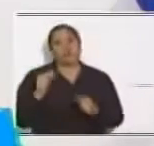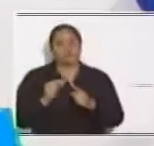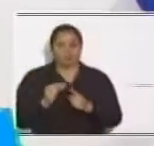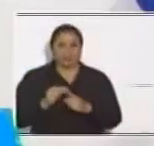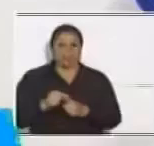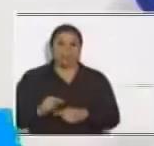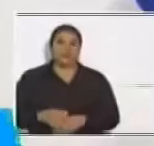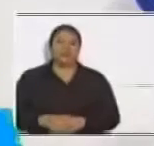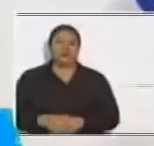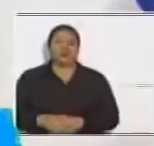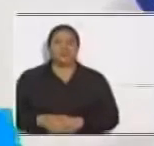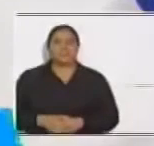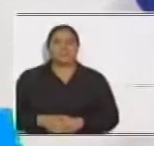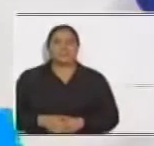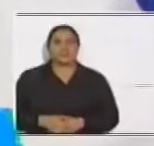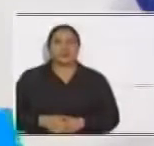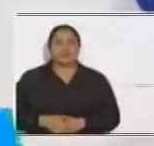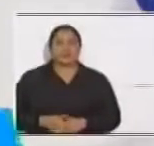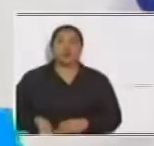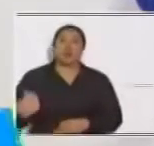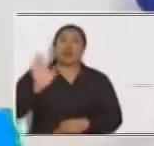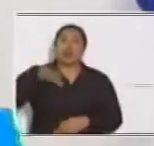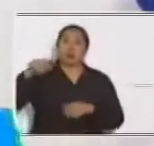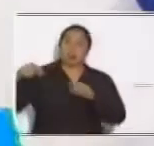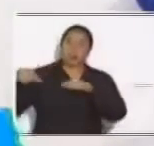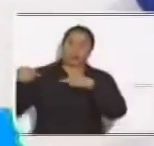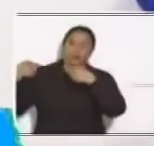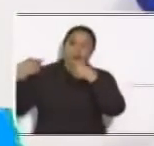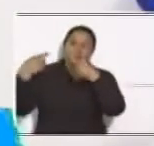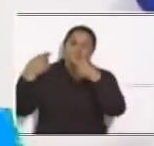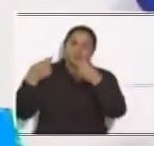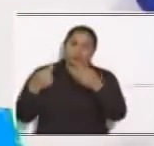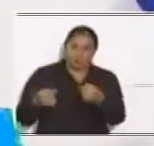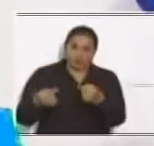Con el tiempo se convirtió